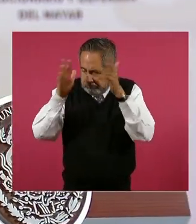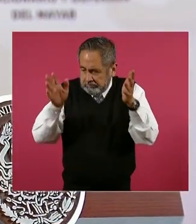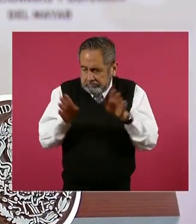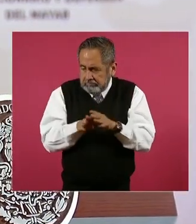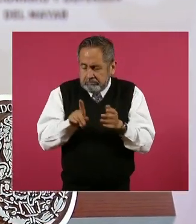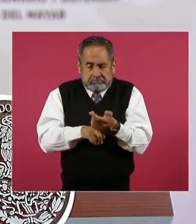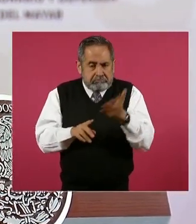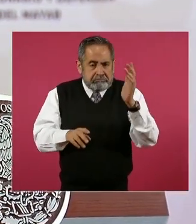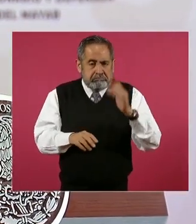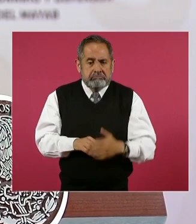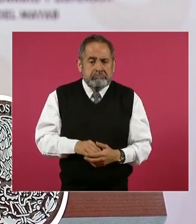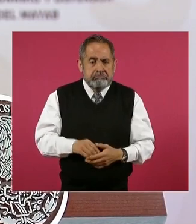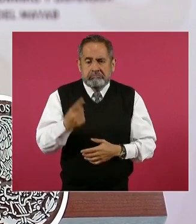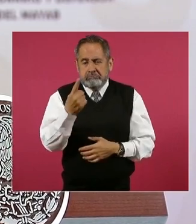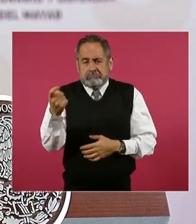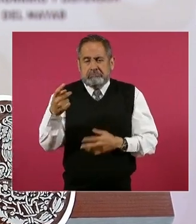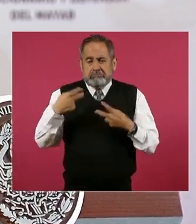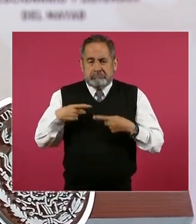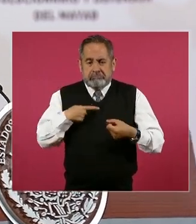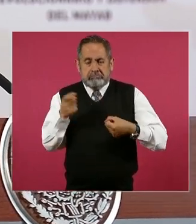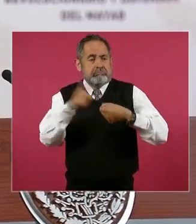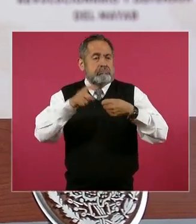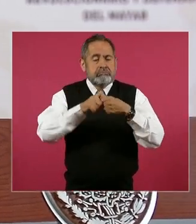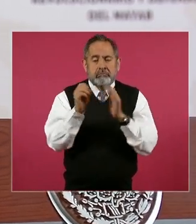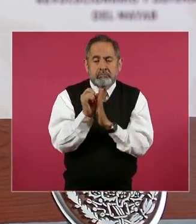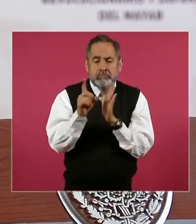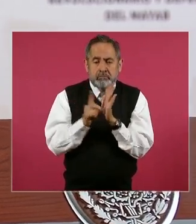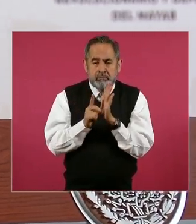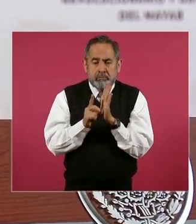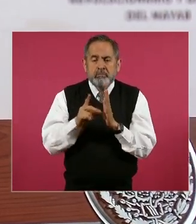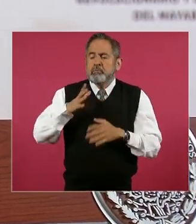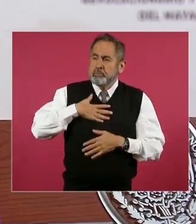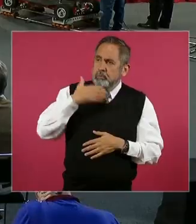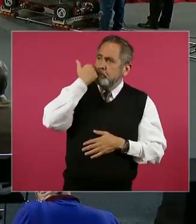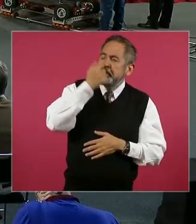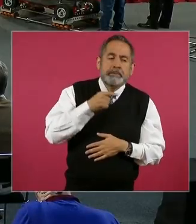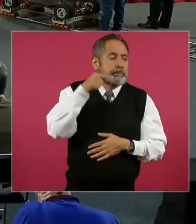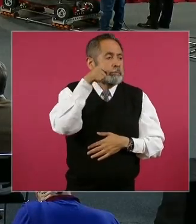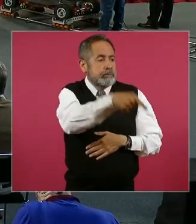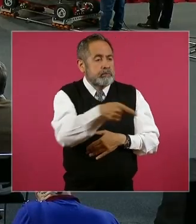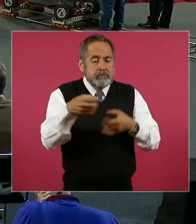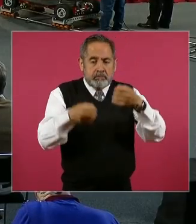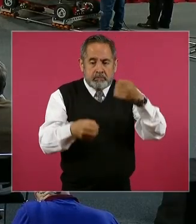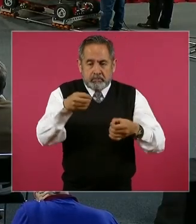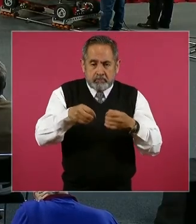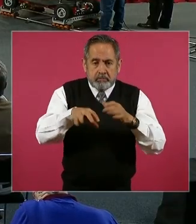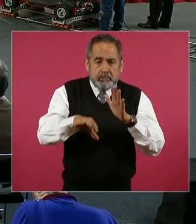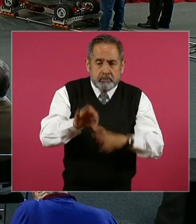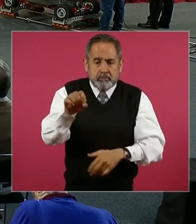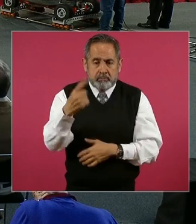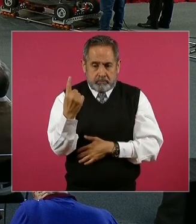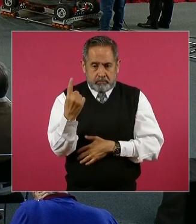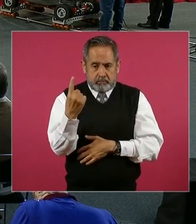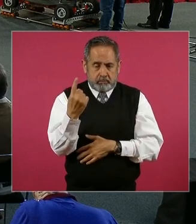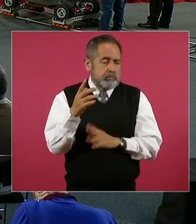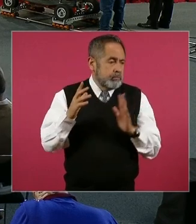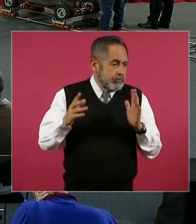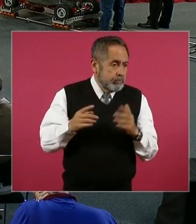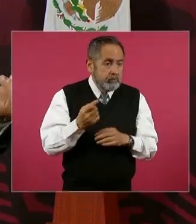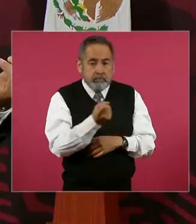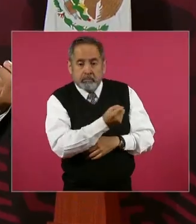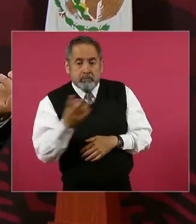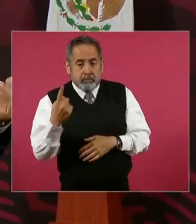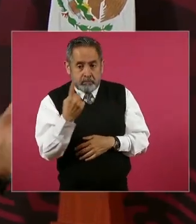yo este 100 para un juzgado y va a salir uno y son